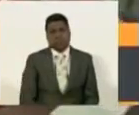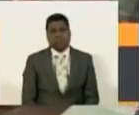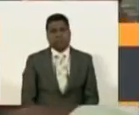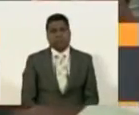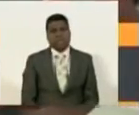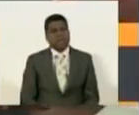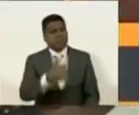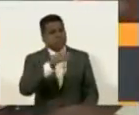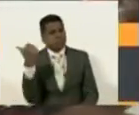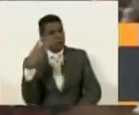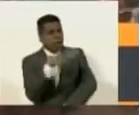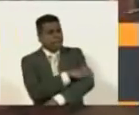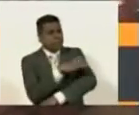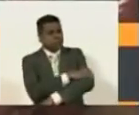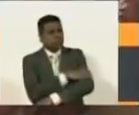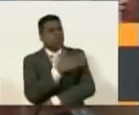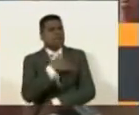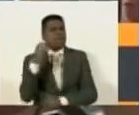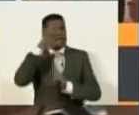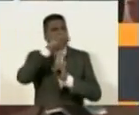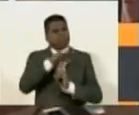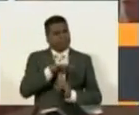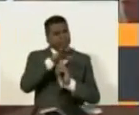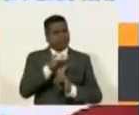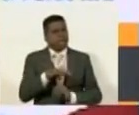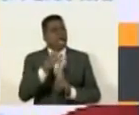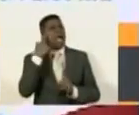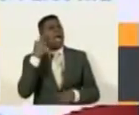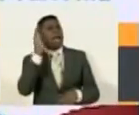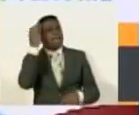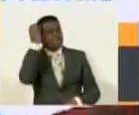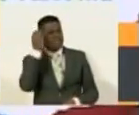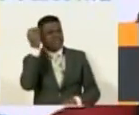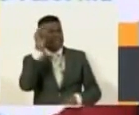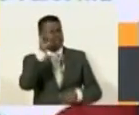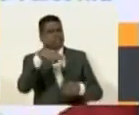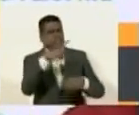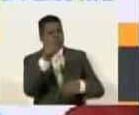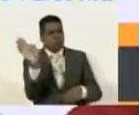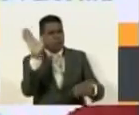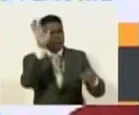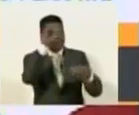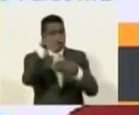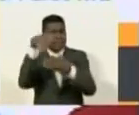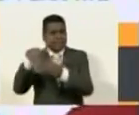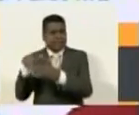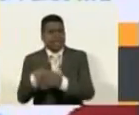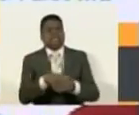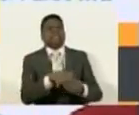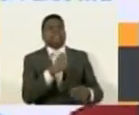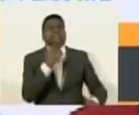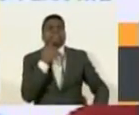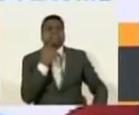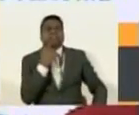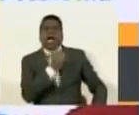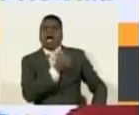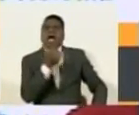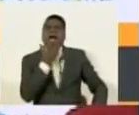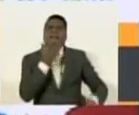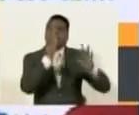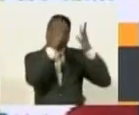¿Estaría la derecha dispuesta a someterse a ese veredicto? No. Y tiene razón en no querer estar sometida a ese